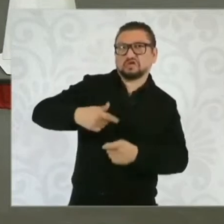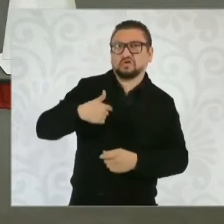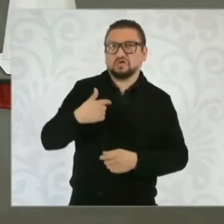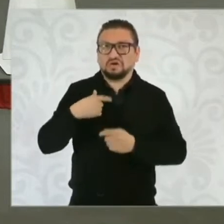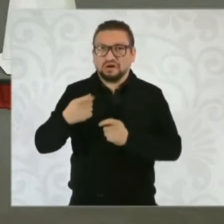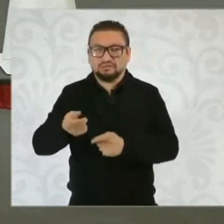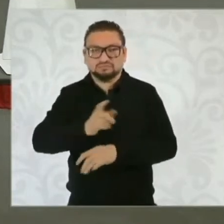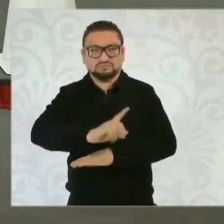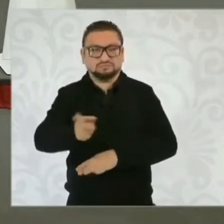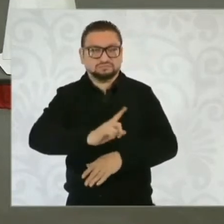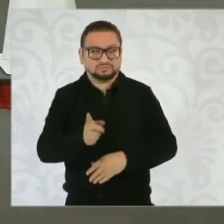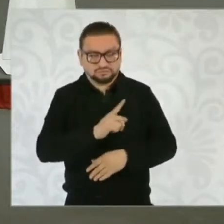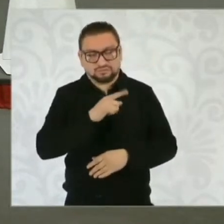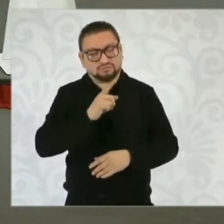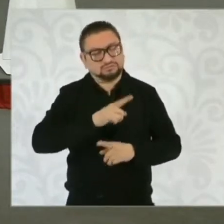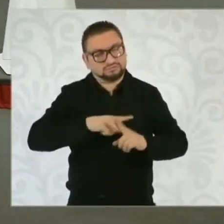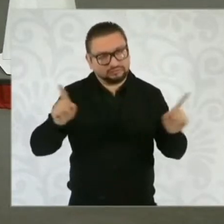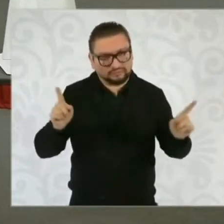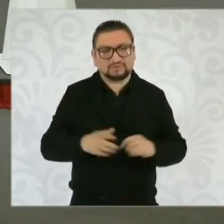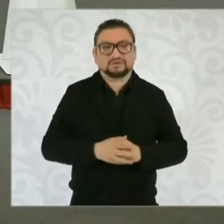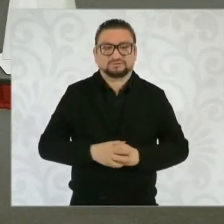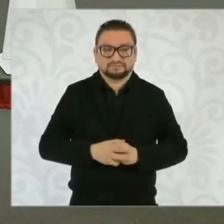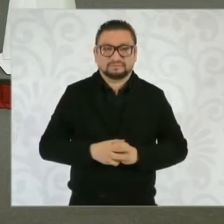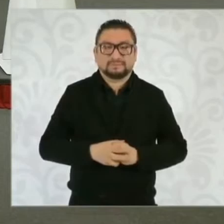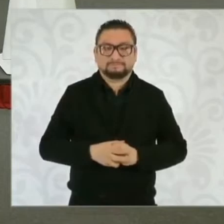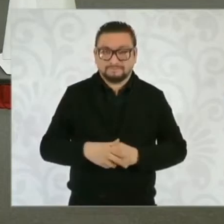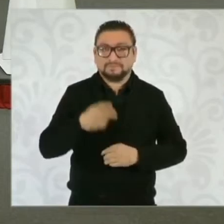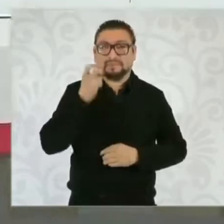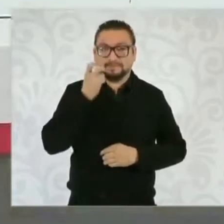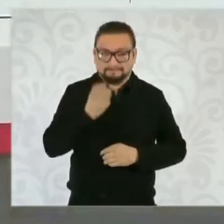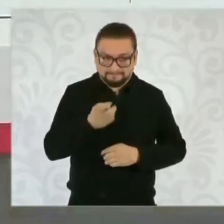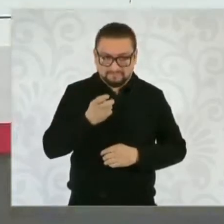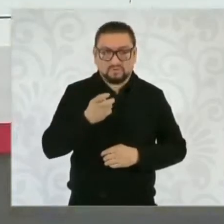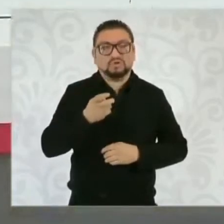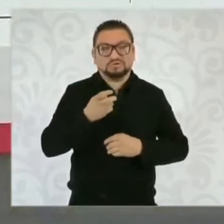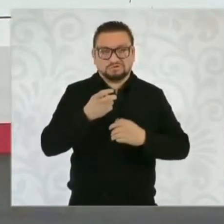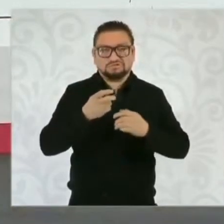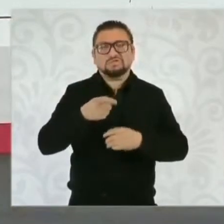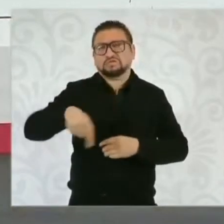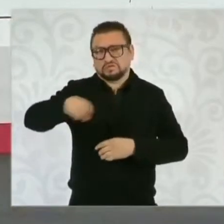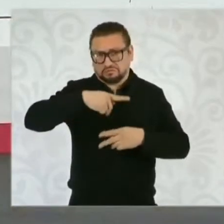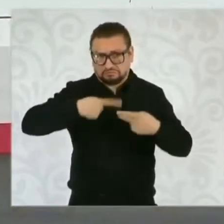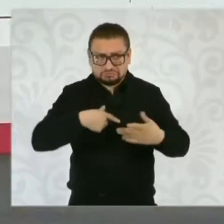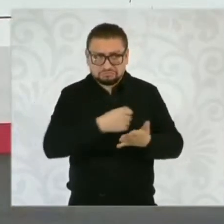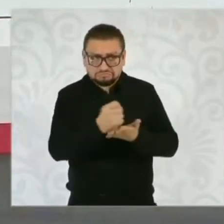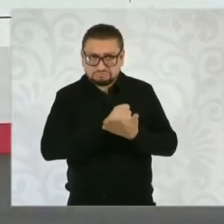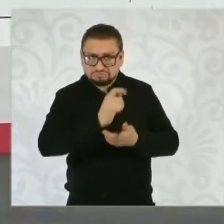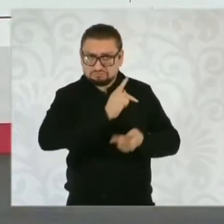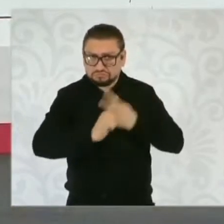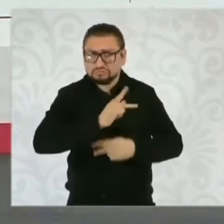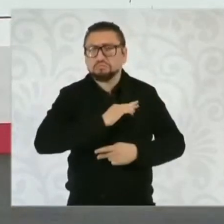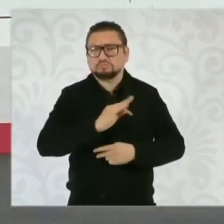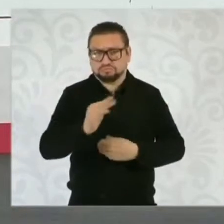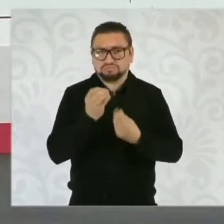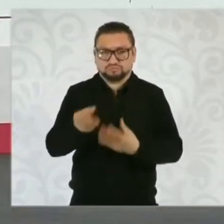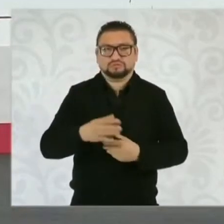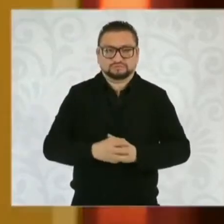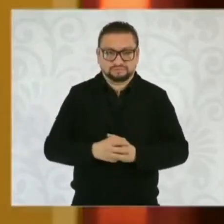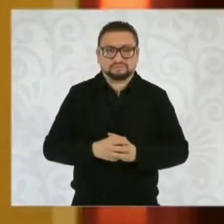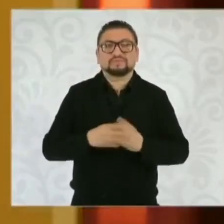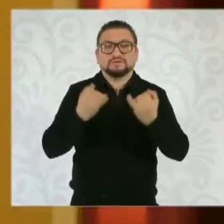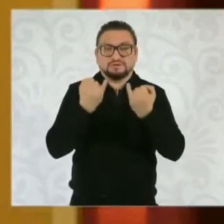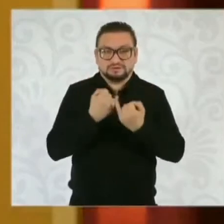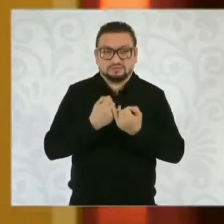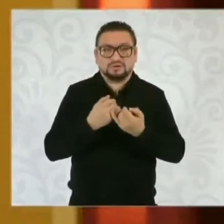crédito los trabajadores y no es así. Entonces se va a dar crédito a aquel que lo solicite. Y la figura